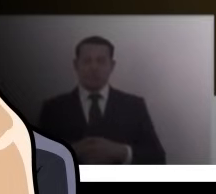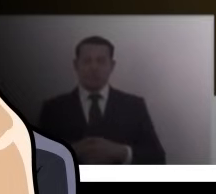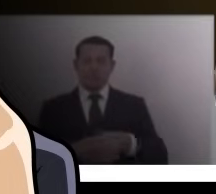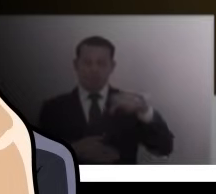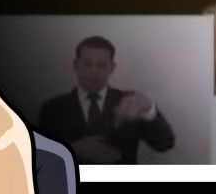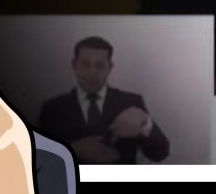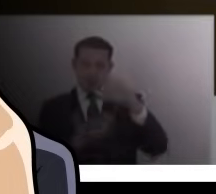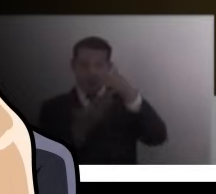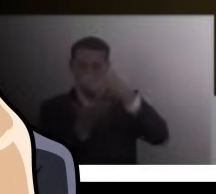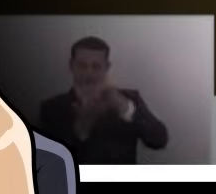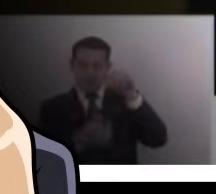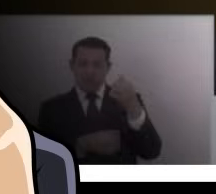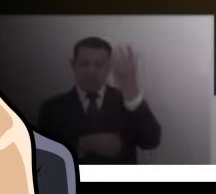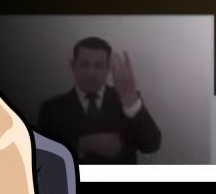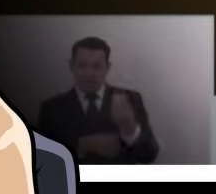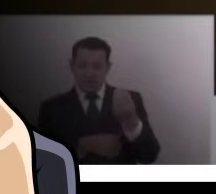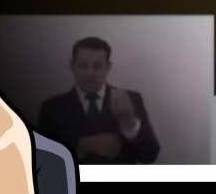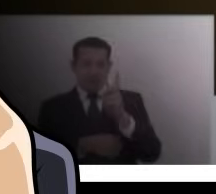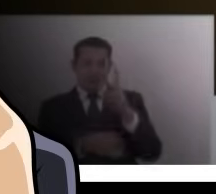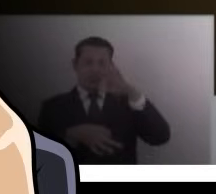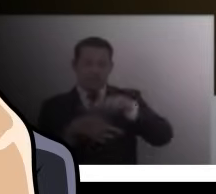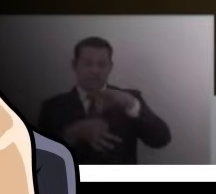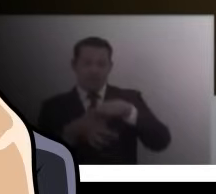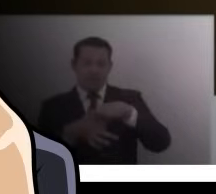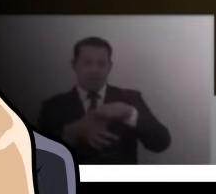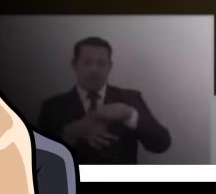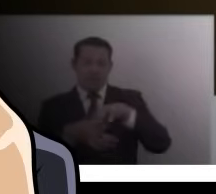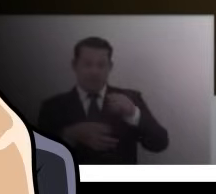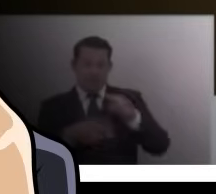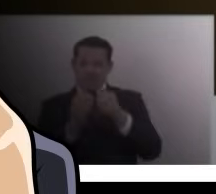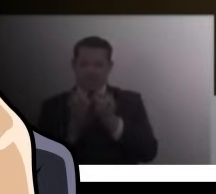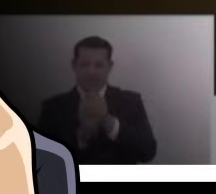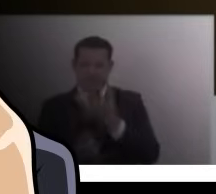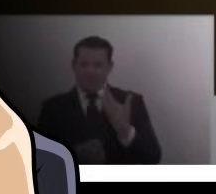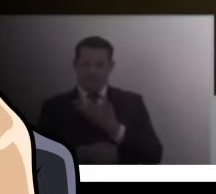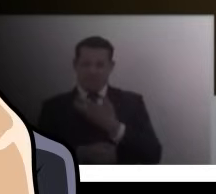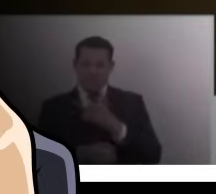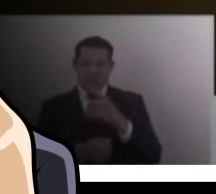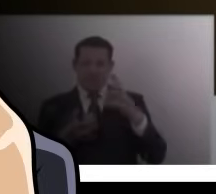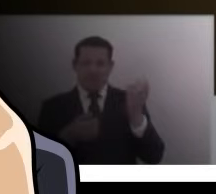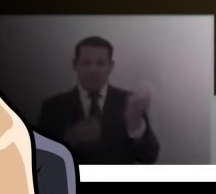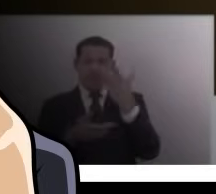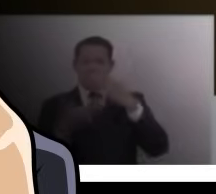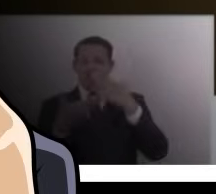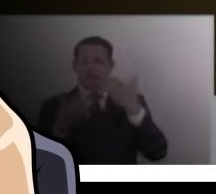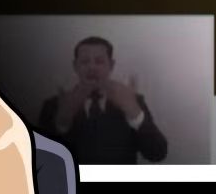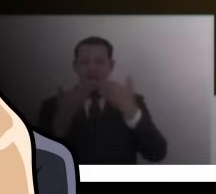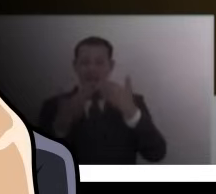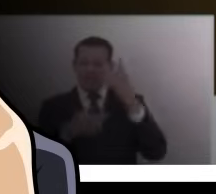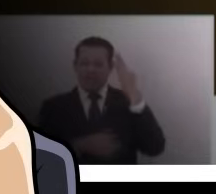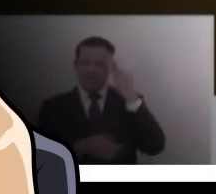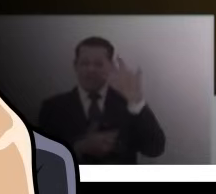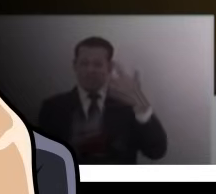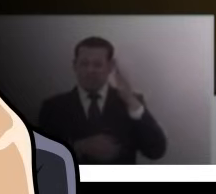Si ahora la agenda de este día, si no van a votar, hombre, ¿cómo que? Si ese no es, si ese no es cuento nuevo, si ya sabemos que no